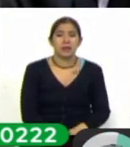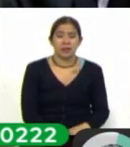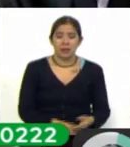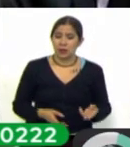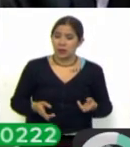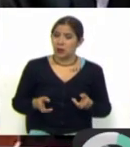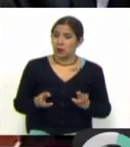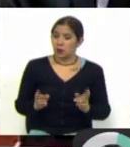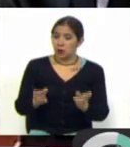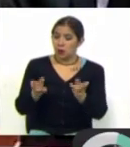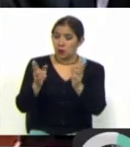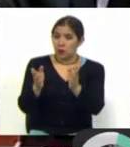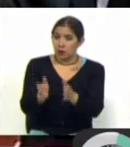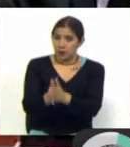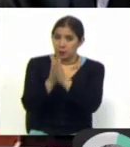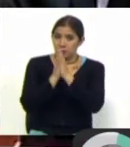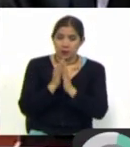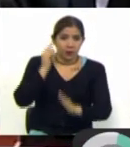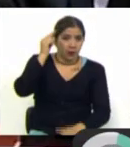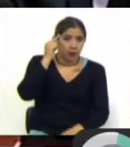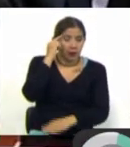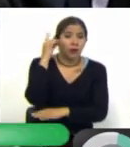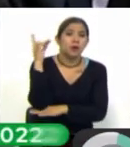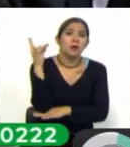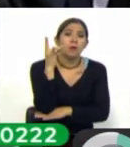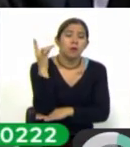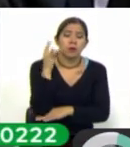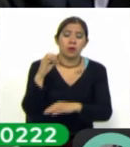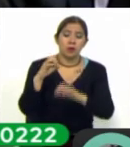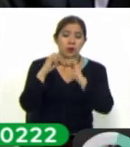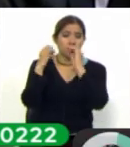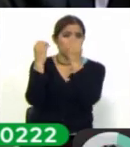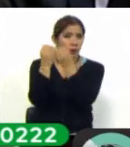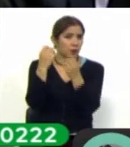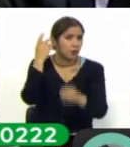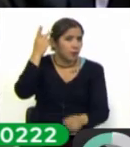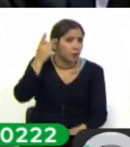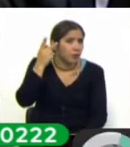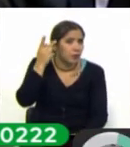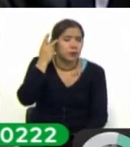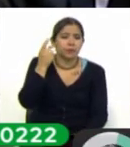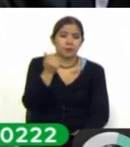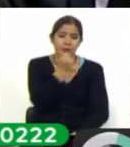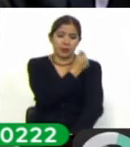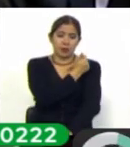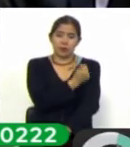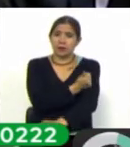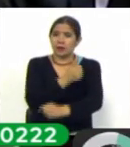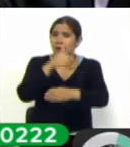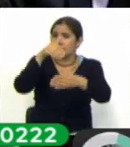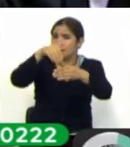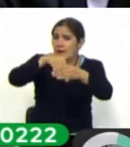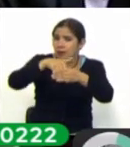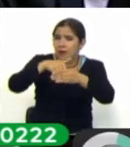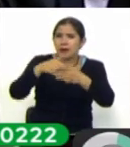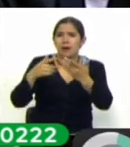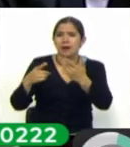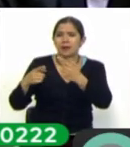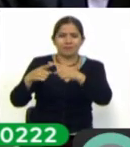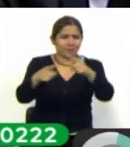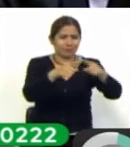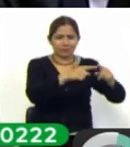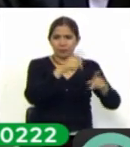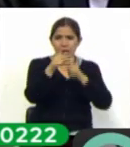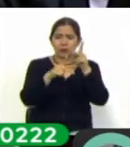Urgir al gobierno boliviano, a los partidos políticos, a las autoridades electorales y a todos los actores sociales a que